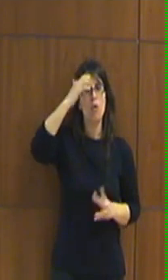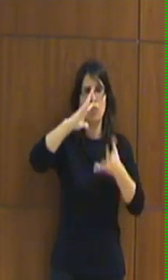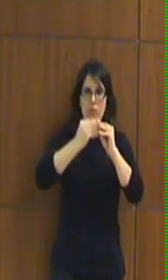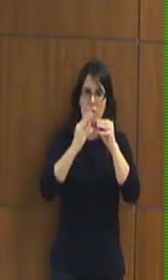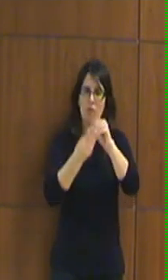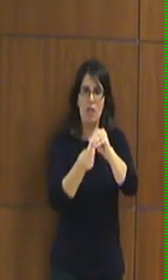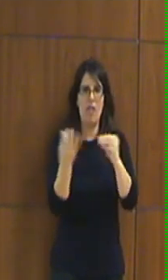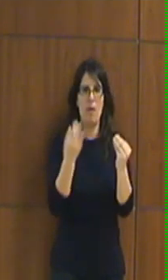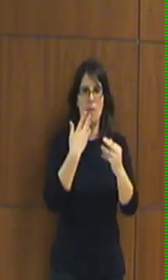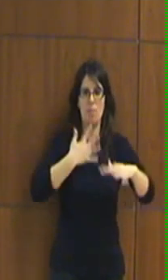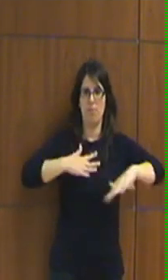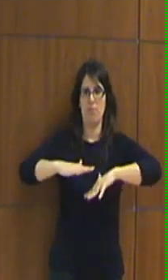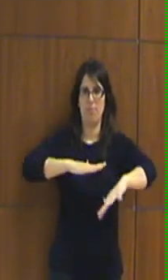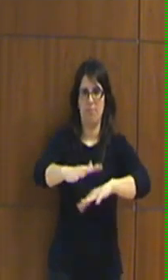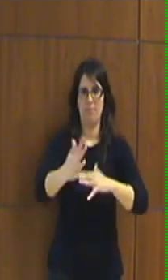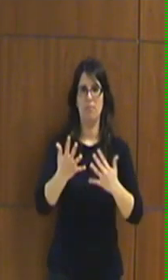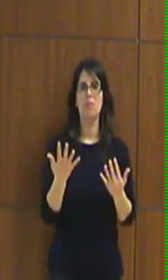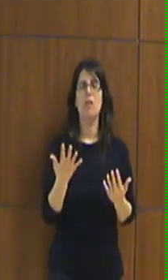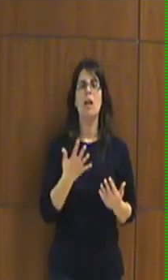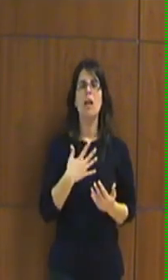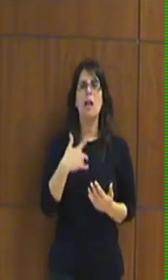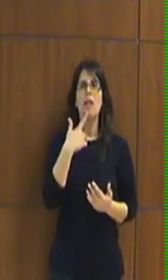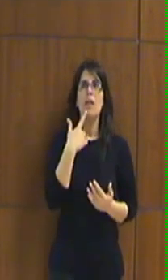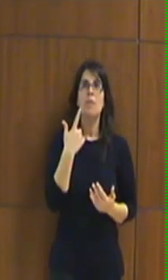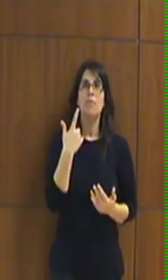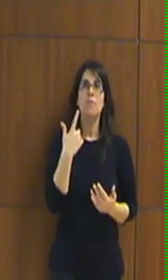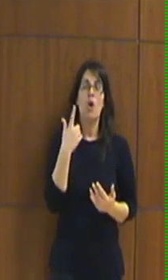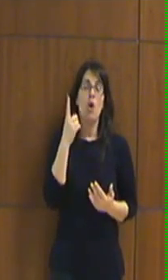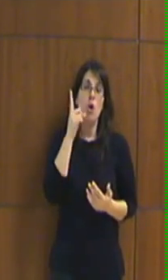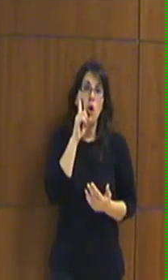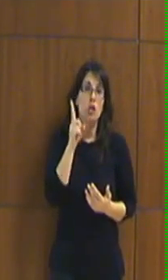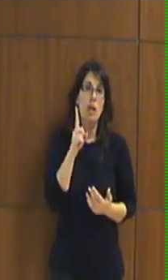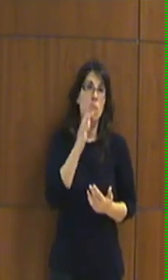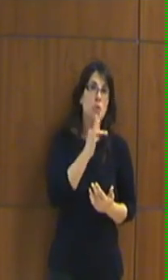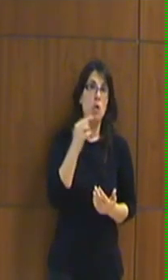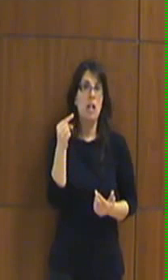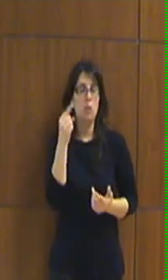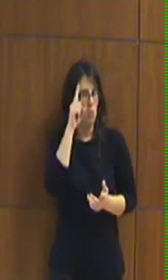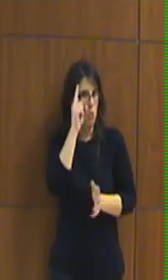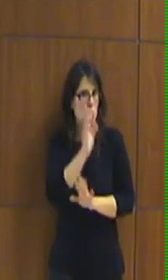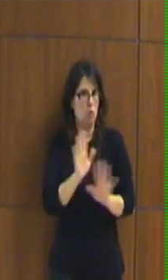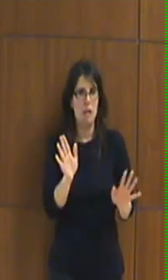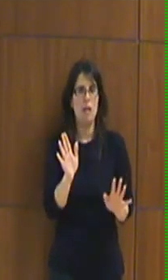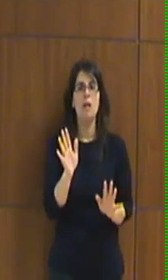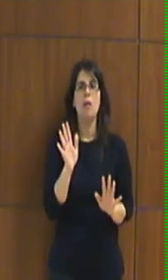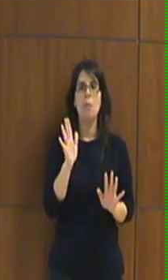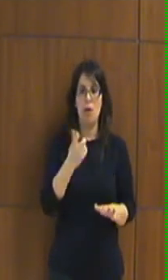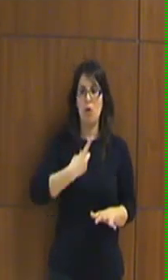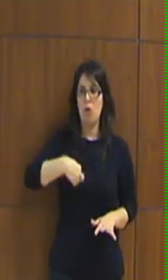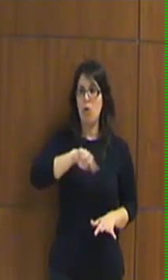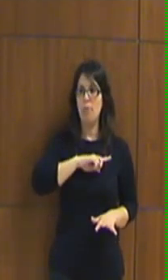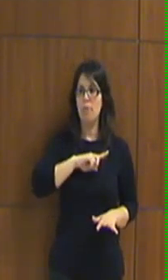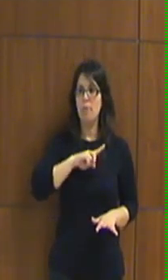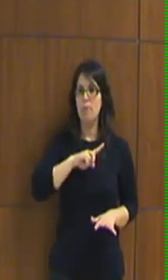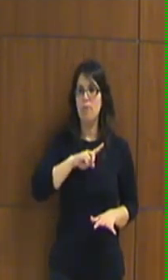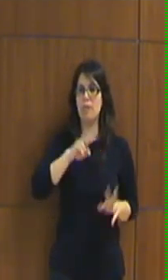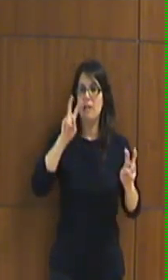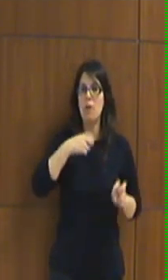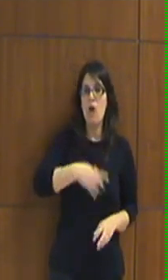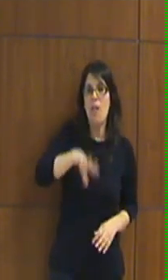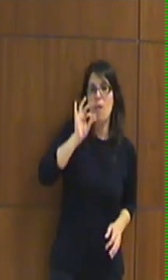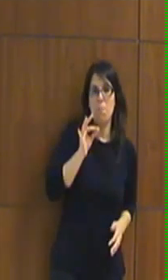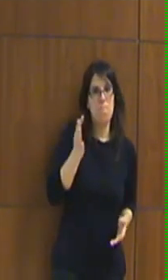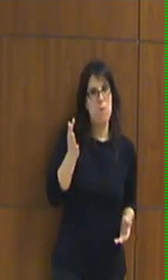cuestión no sé si desgraciadamente o gracias a Dios pues decidamos, sino que la evolución